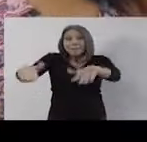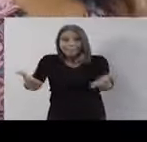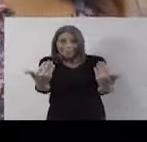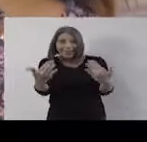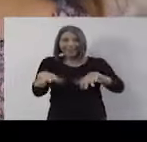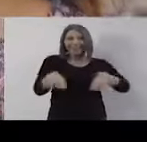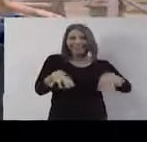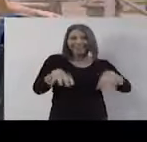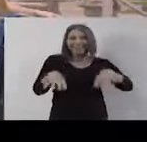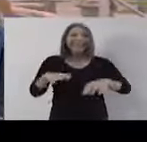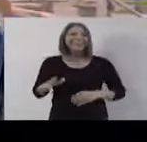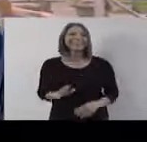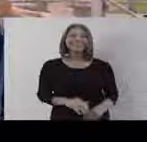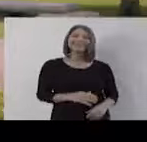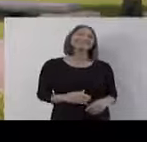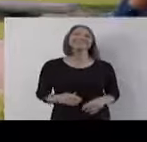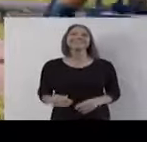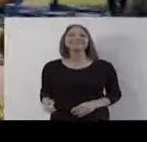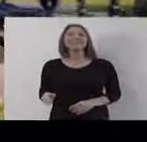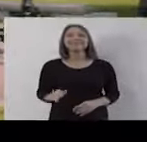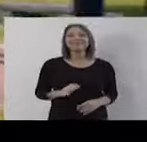¡Vengan a la actividad!